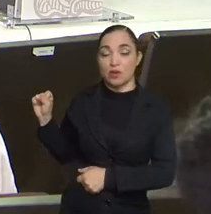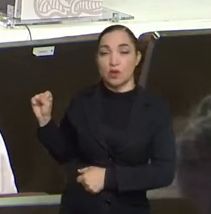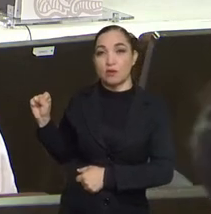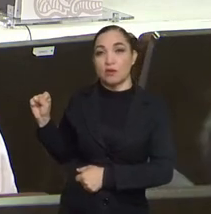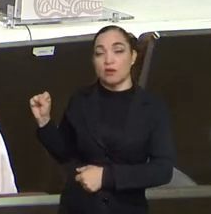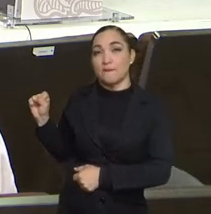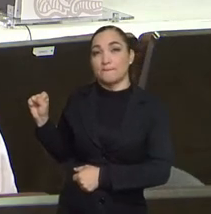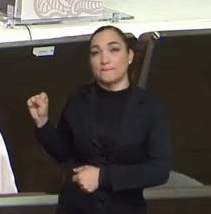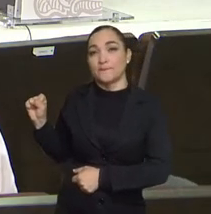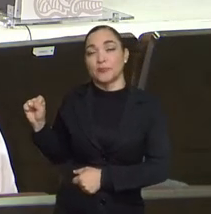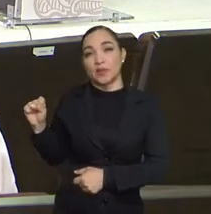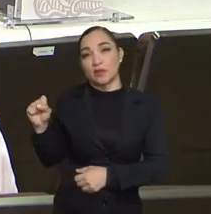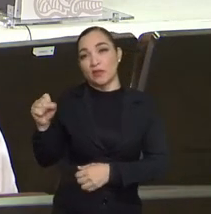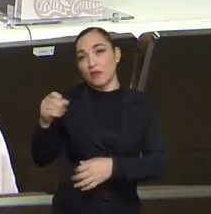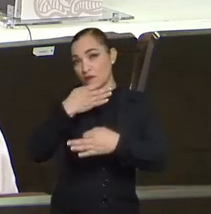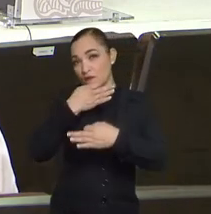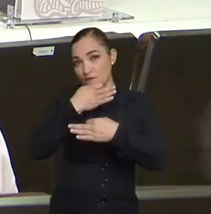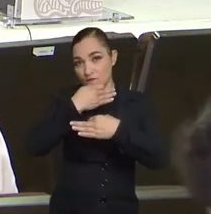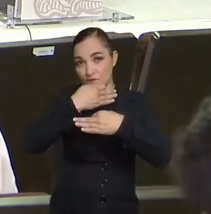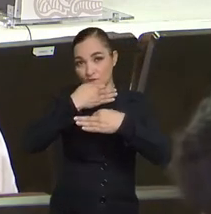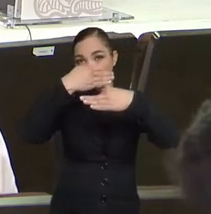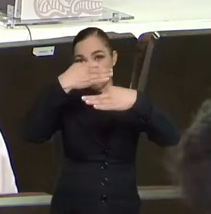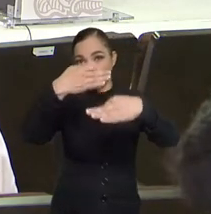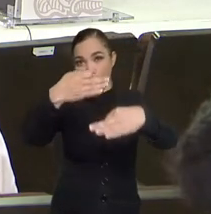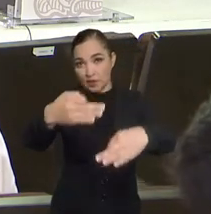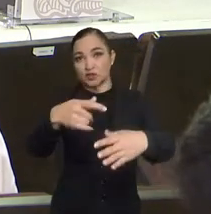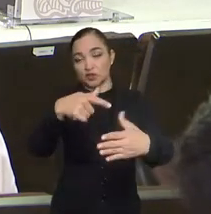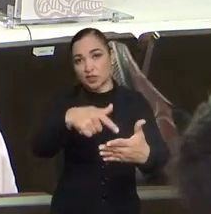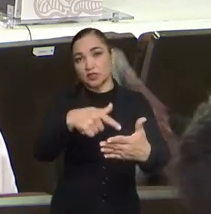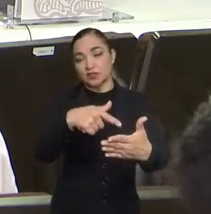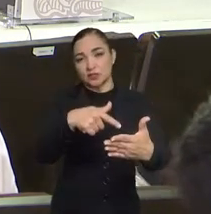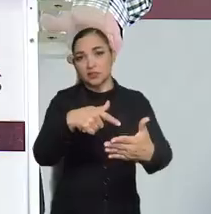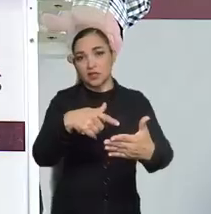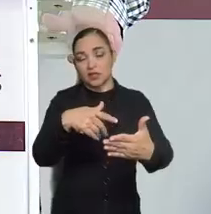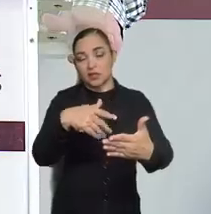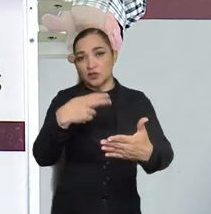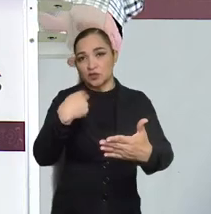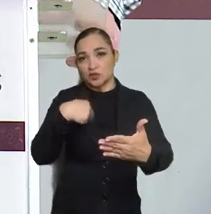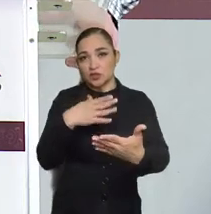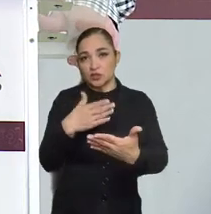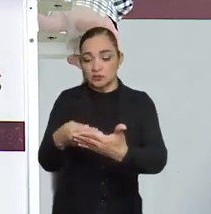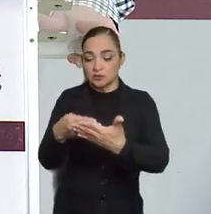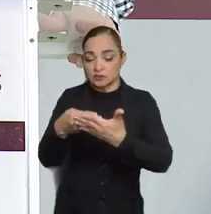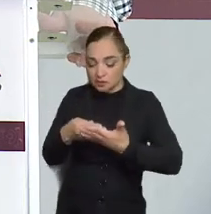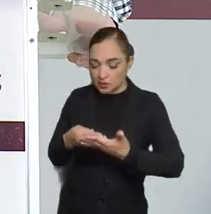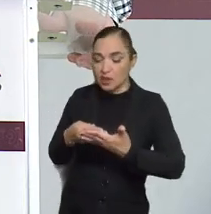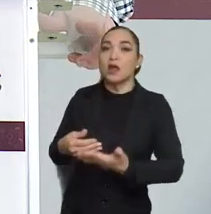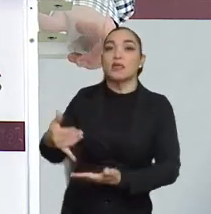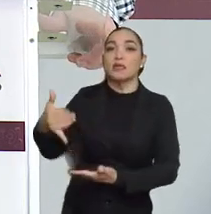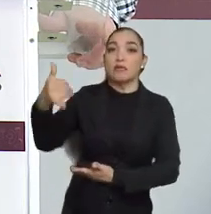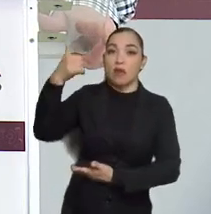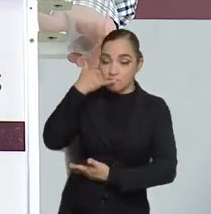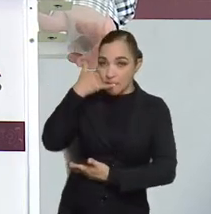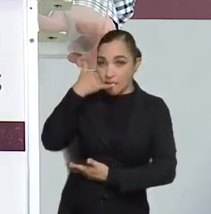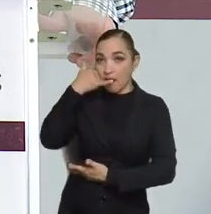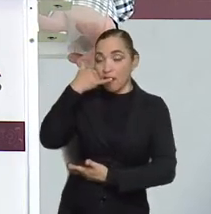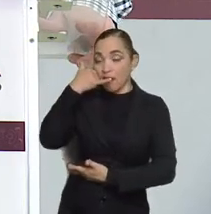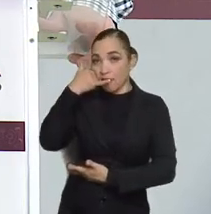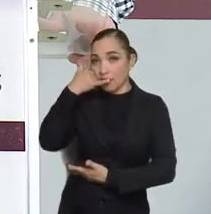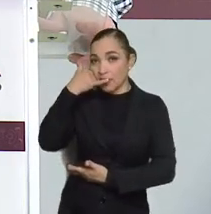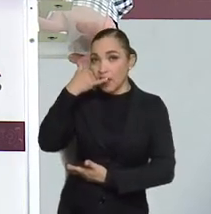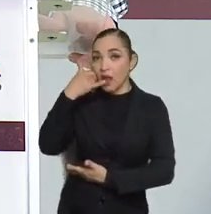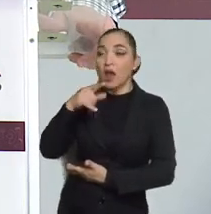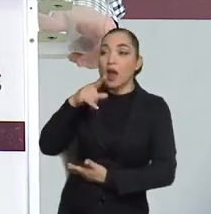la información que nosotros tenemos, que es la que se reporta en la mesa, es hubo una llamada anónima y dijeron en tal domicilio